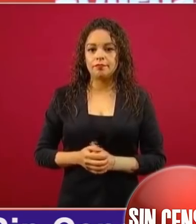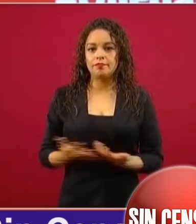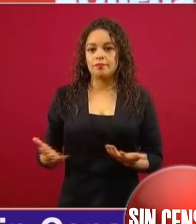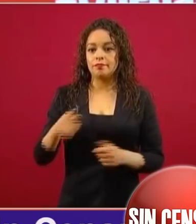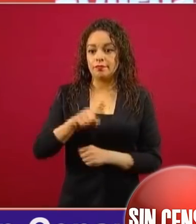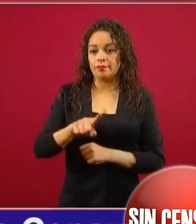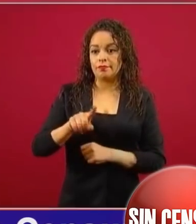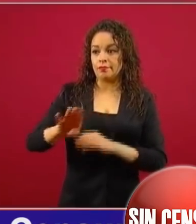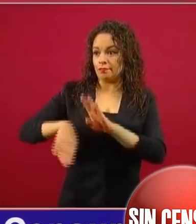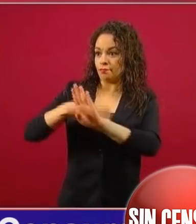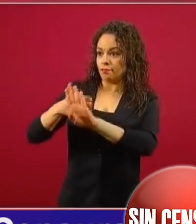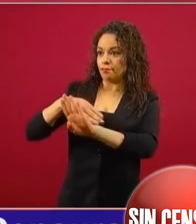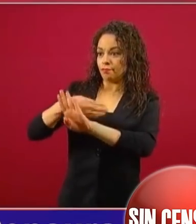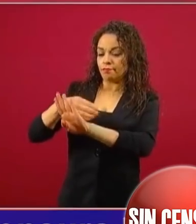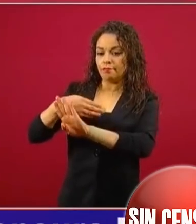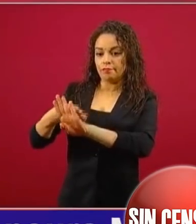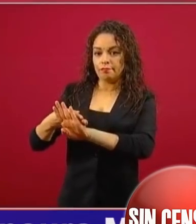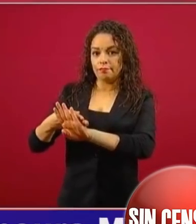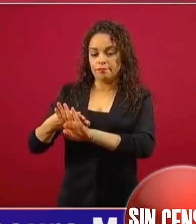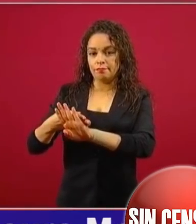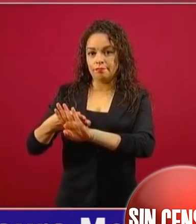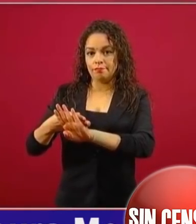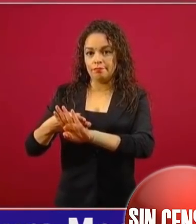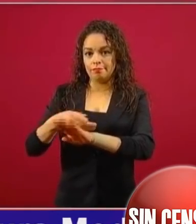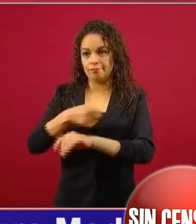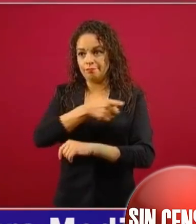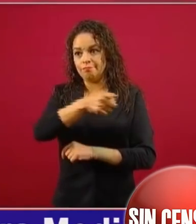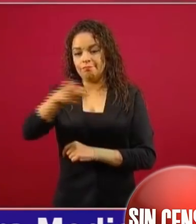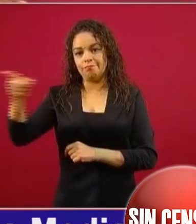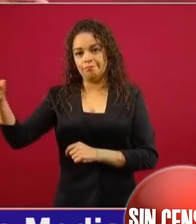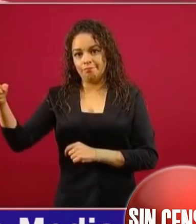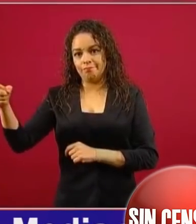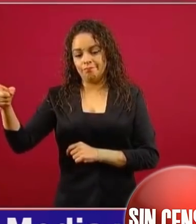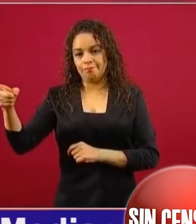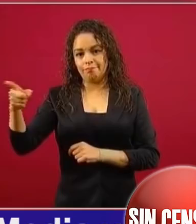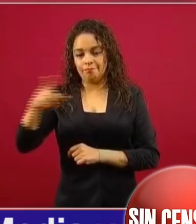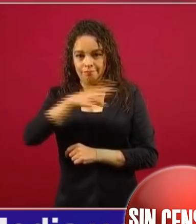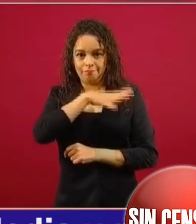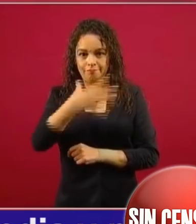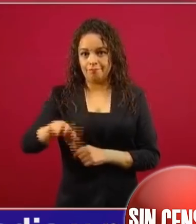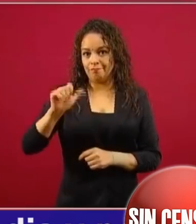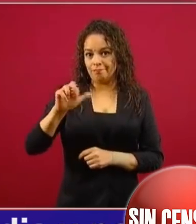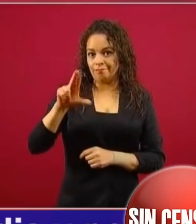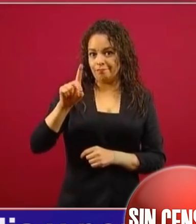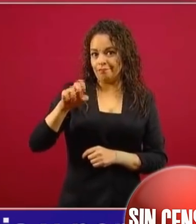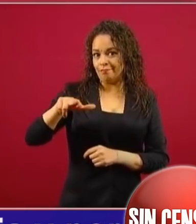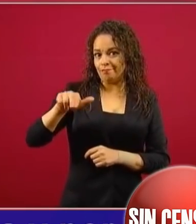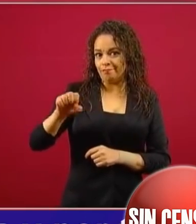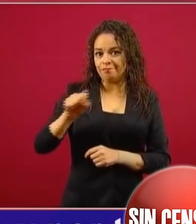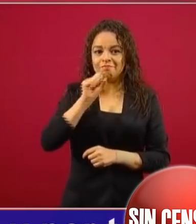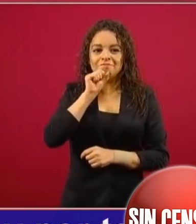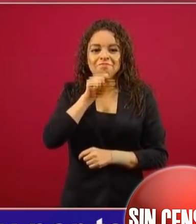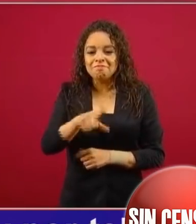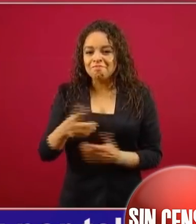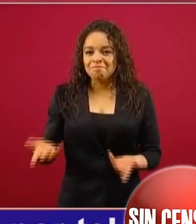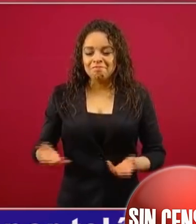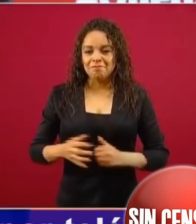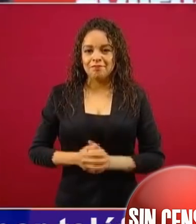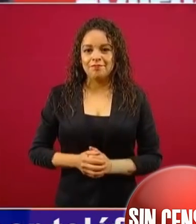y patriótica del general Cárdenas. Entonces, todo tiene su explicación